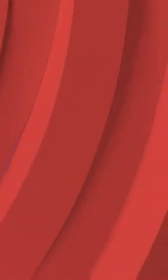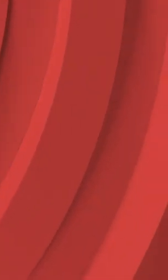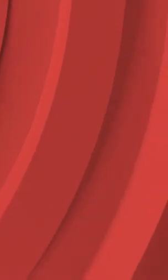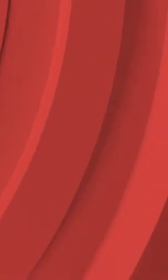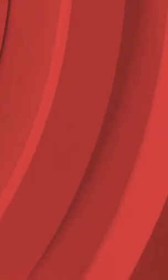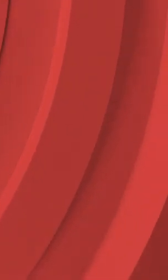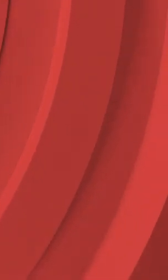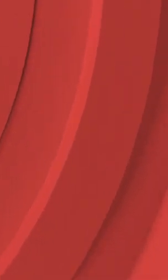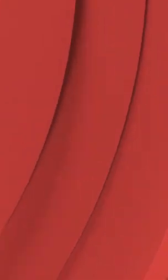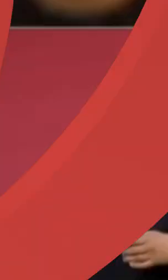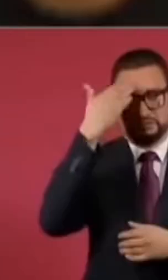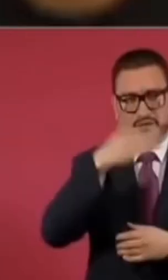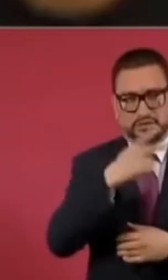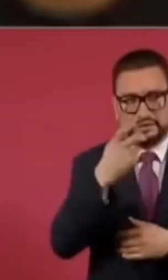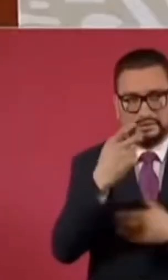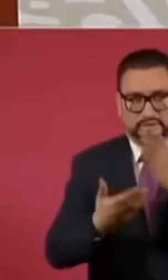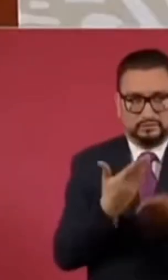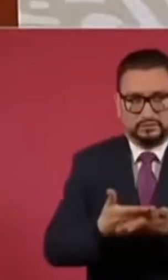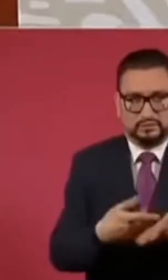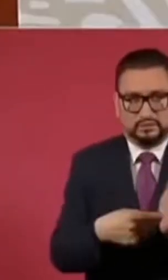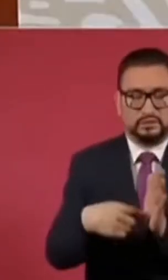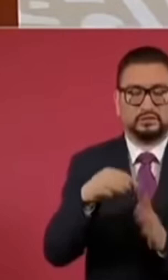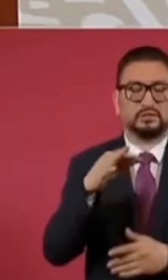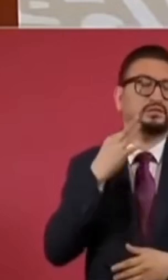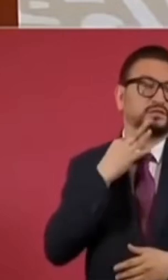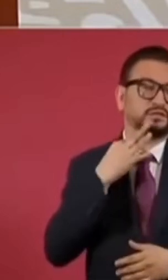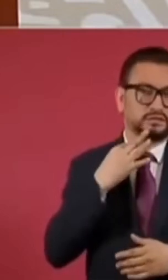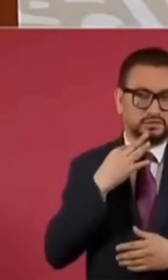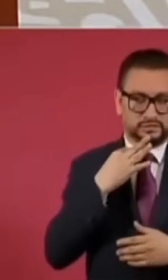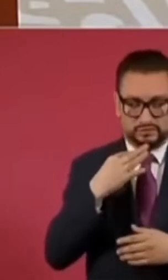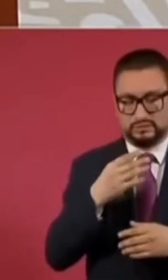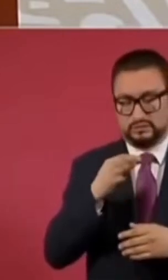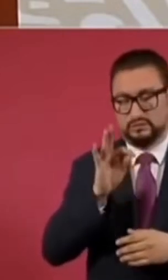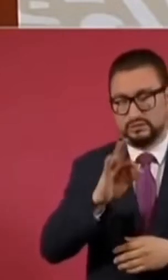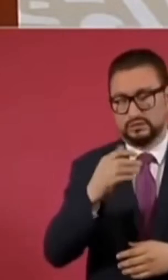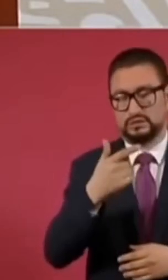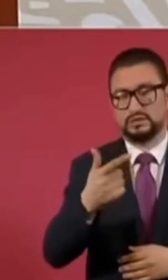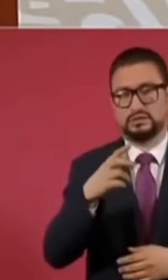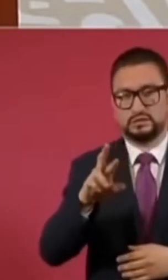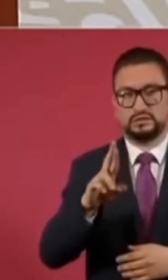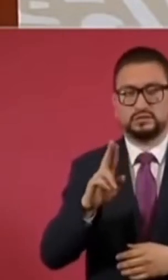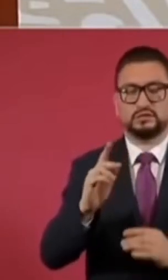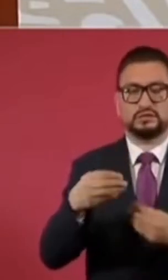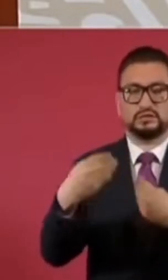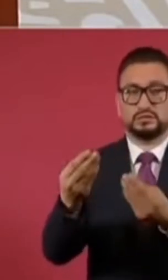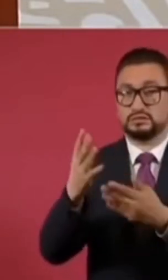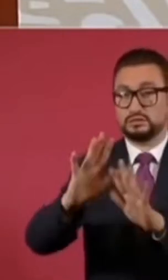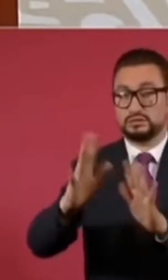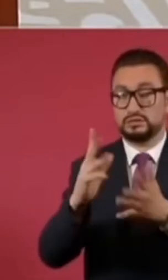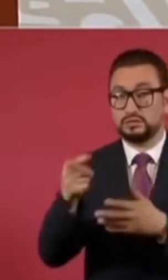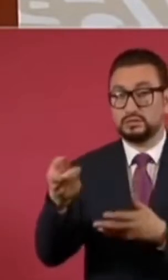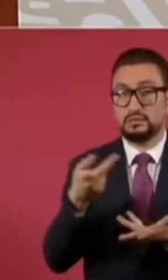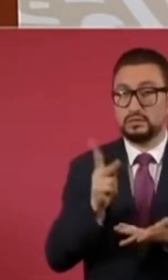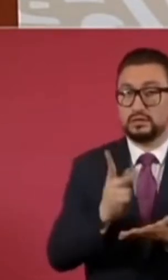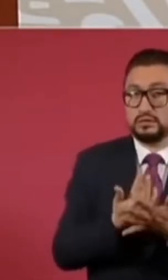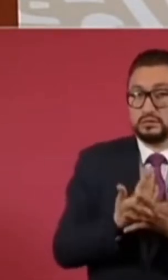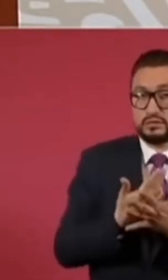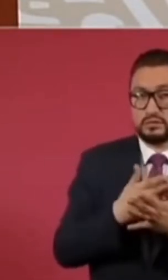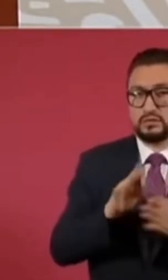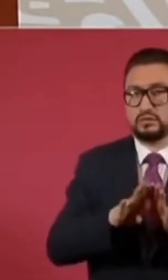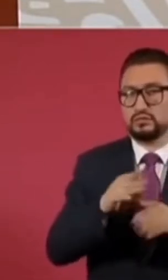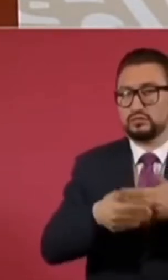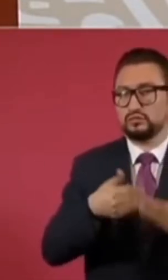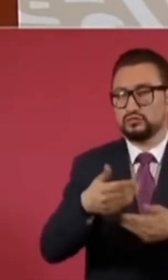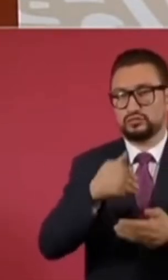en donde el presidente, creo que lo más destacado es el que dice que no